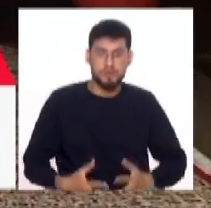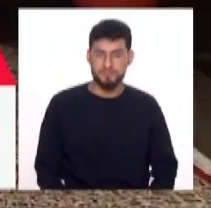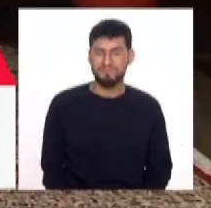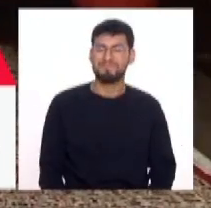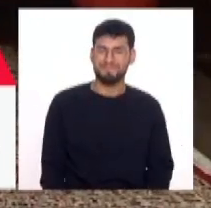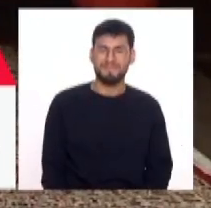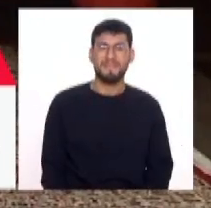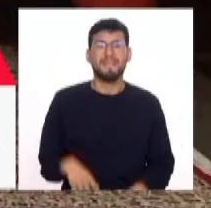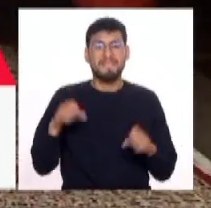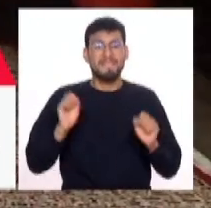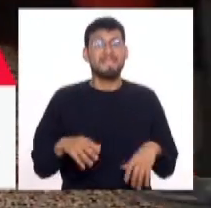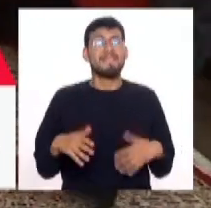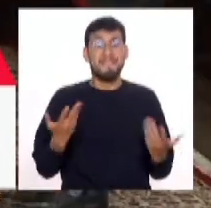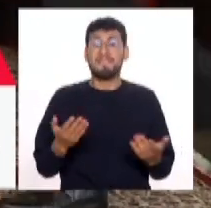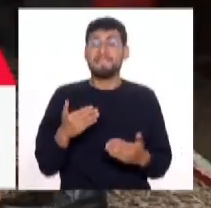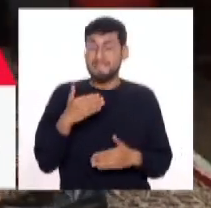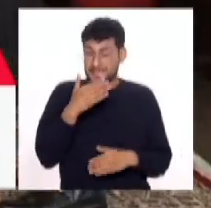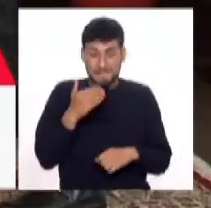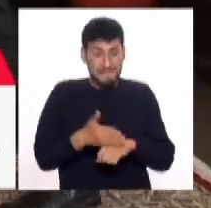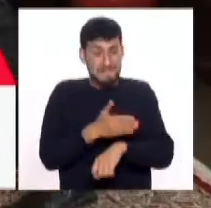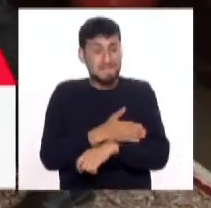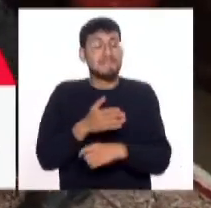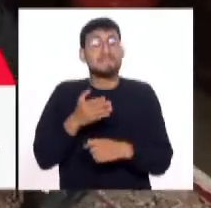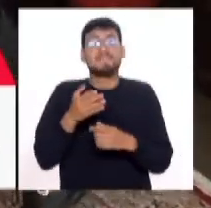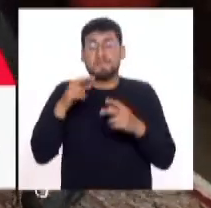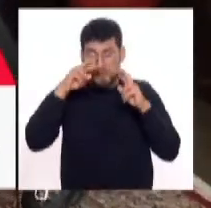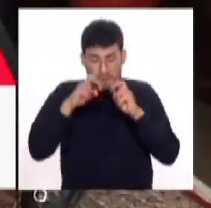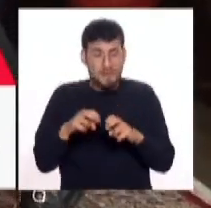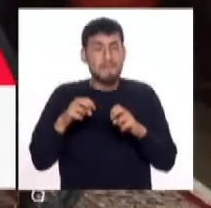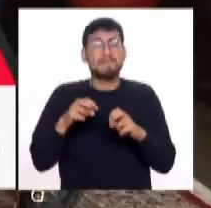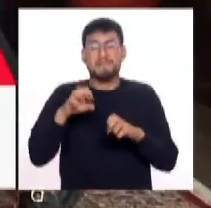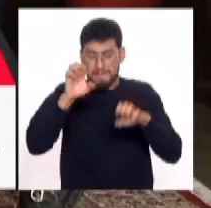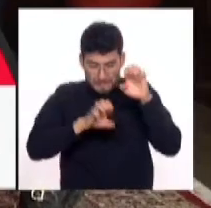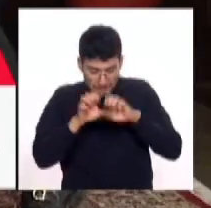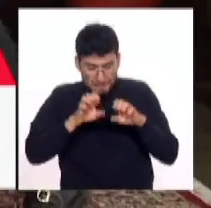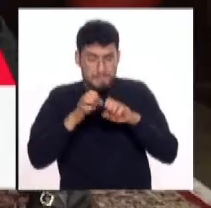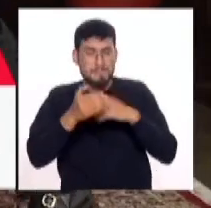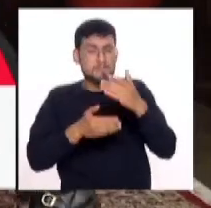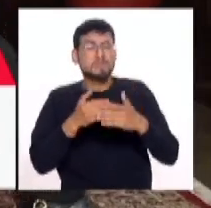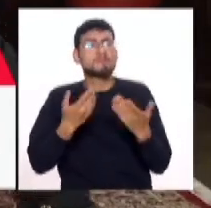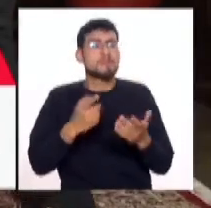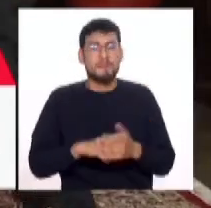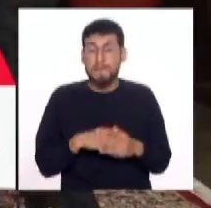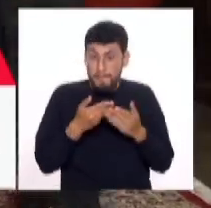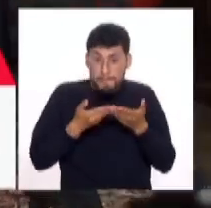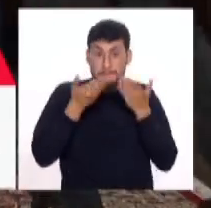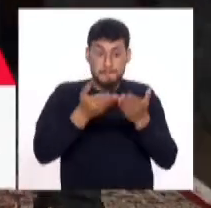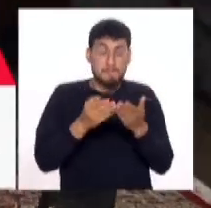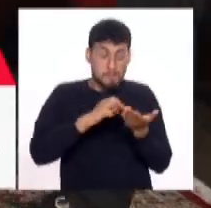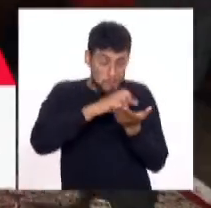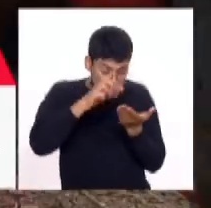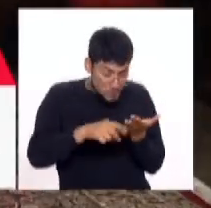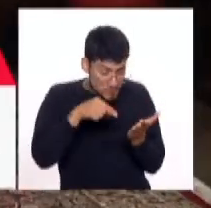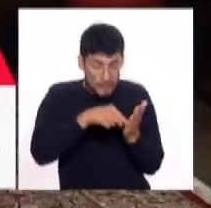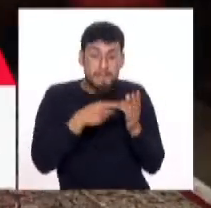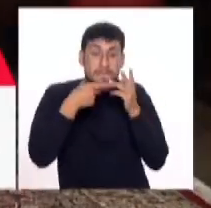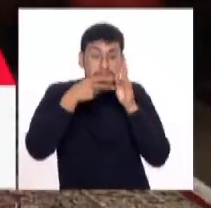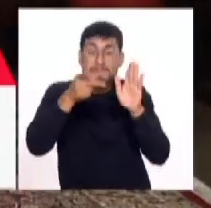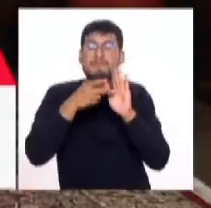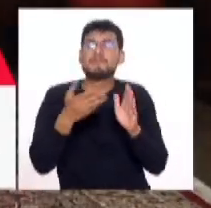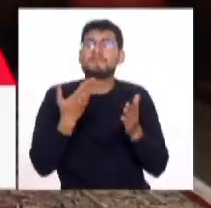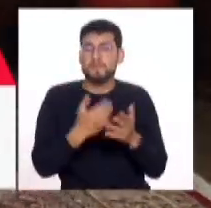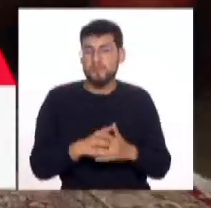desarrollar los estudios técnicos, el informe de evaluación y el proceso de promoción del proyecto a cargo